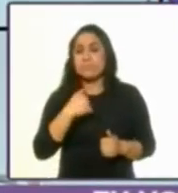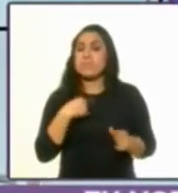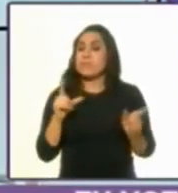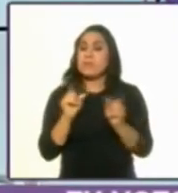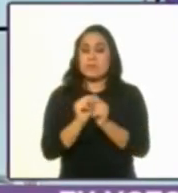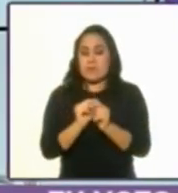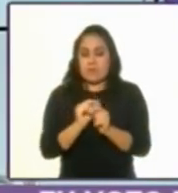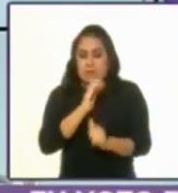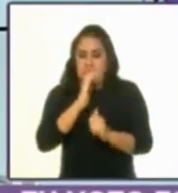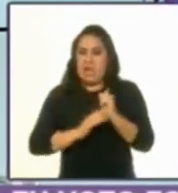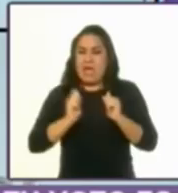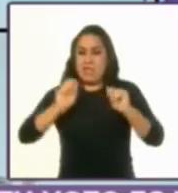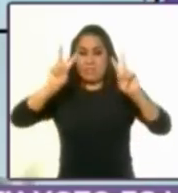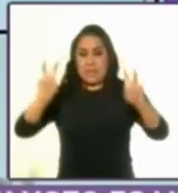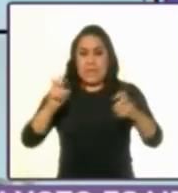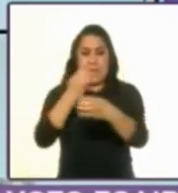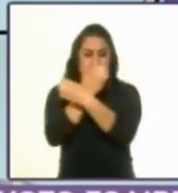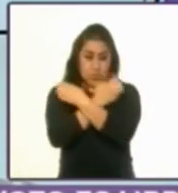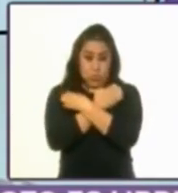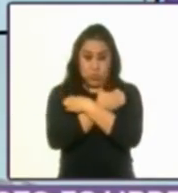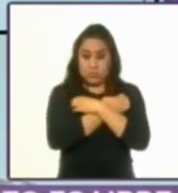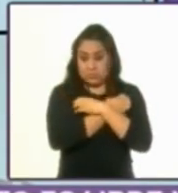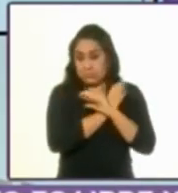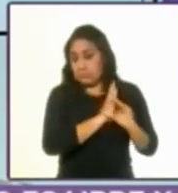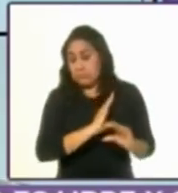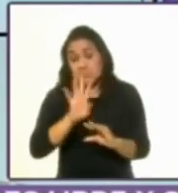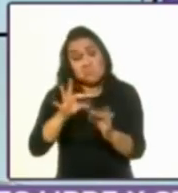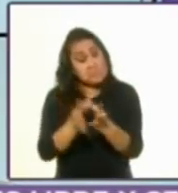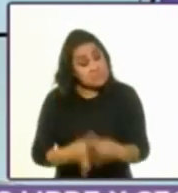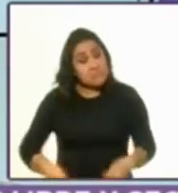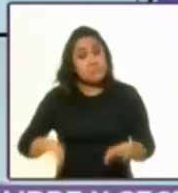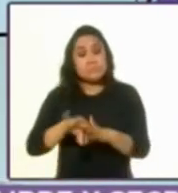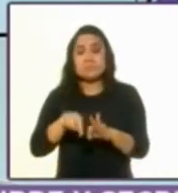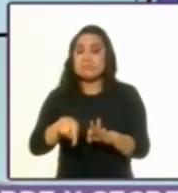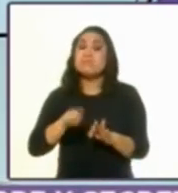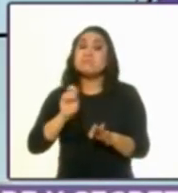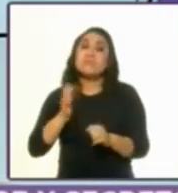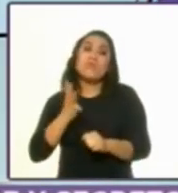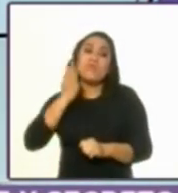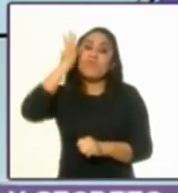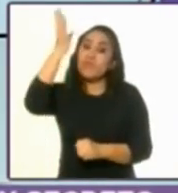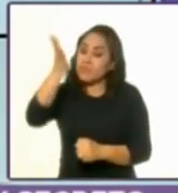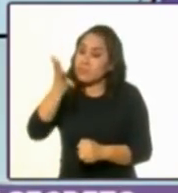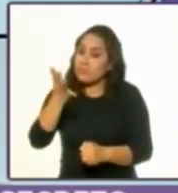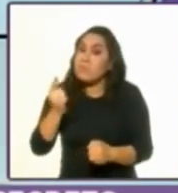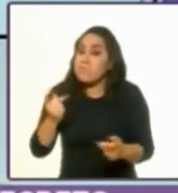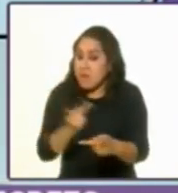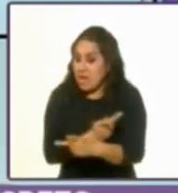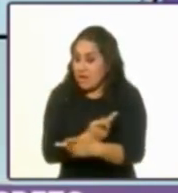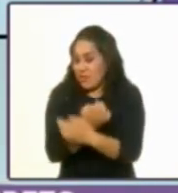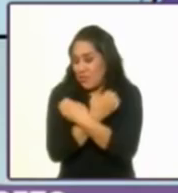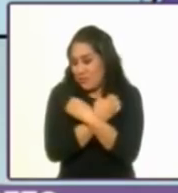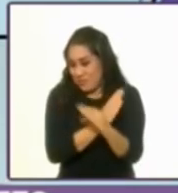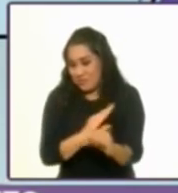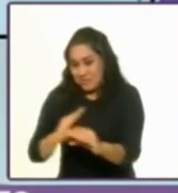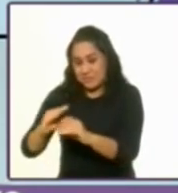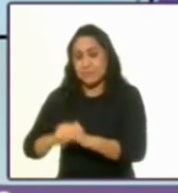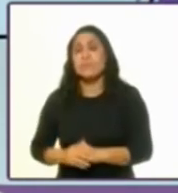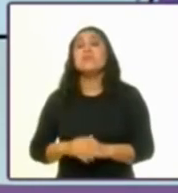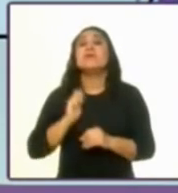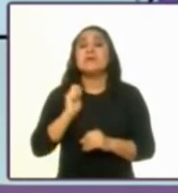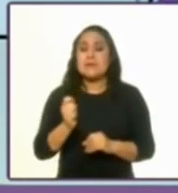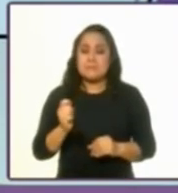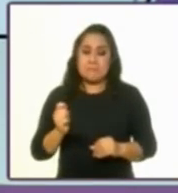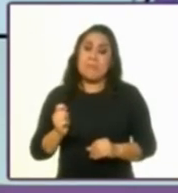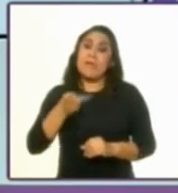concluir con el tema de educación que me parece que es fundamental porque es la base del presente y del futuro de esta ciudad la participación de los